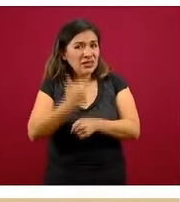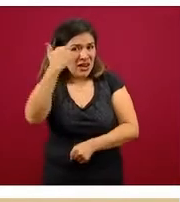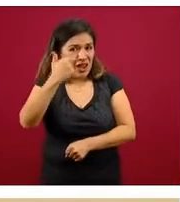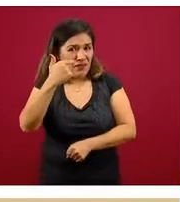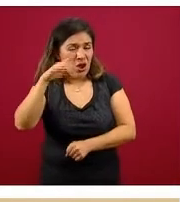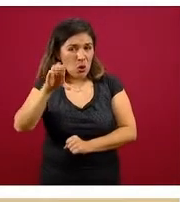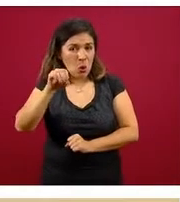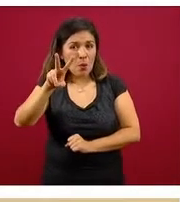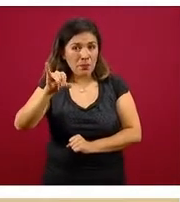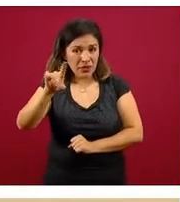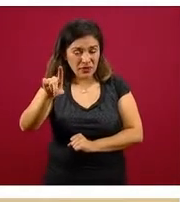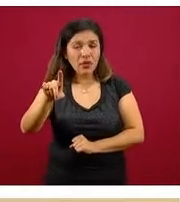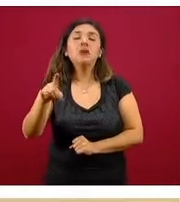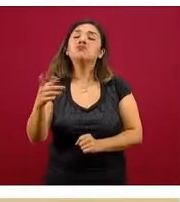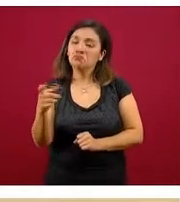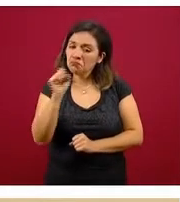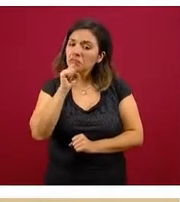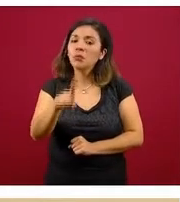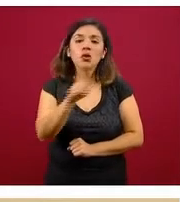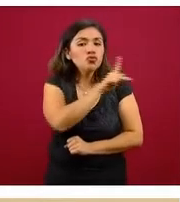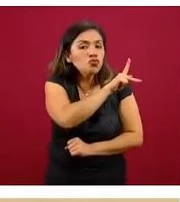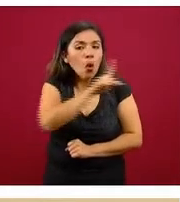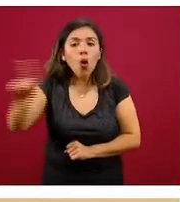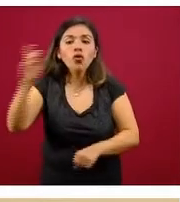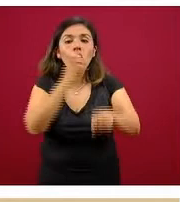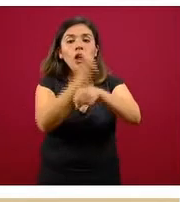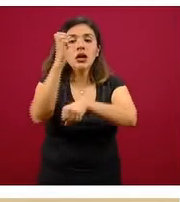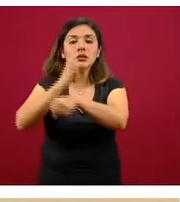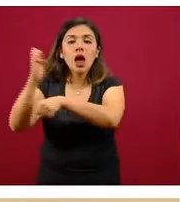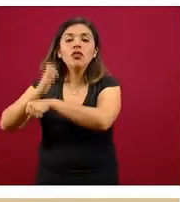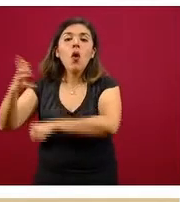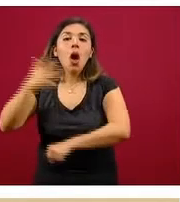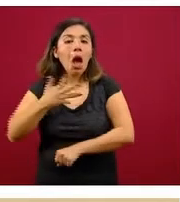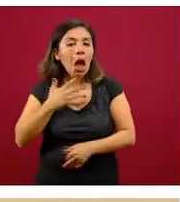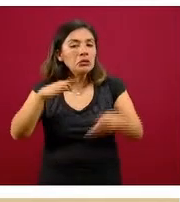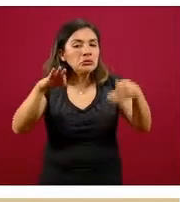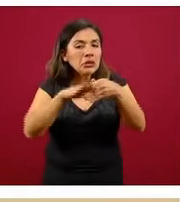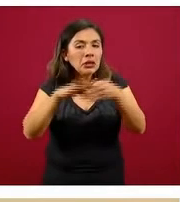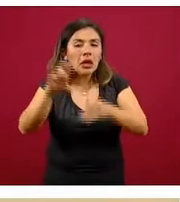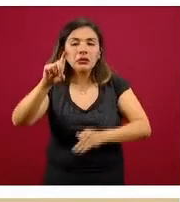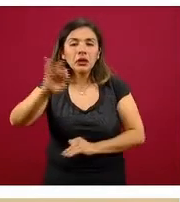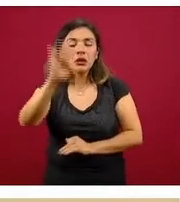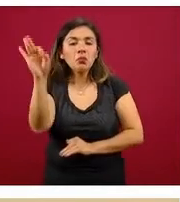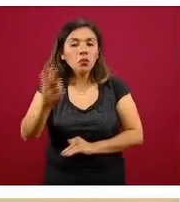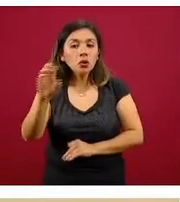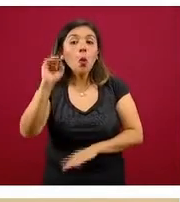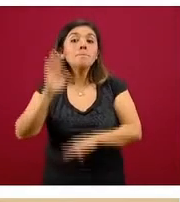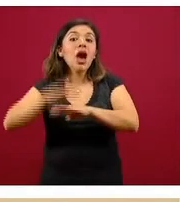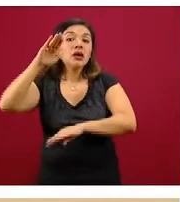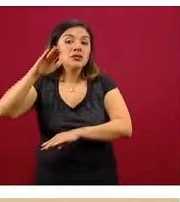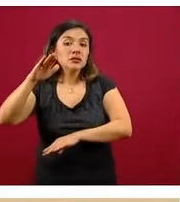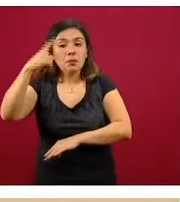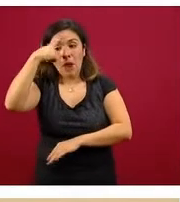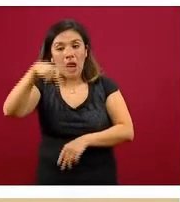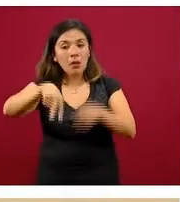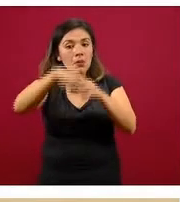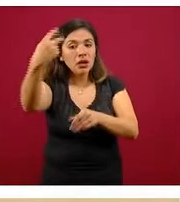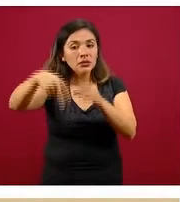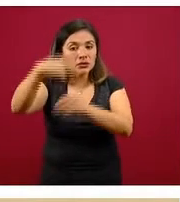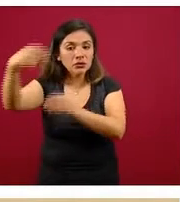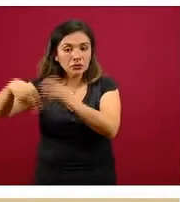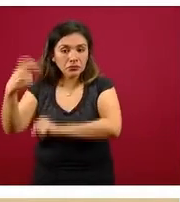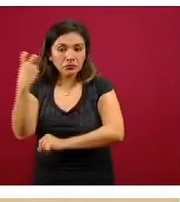para los pacientes más graves, igualmente todas las entidades tienen al menos un 30% o más de